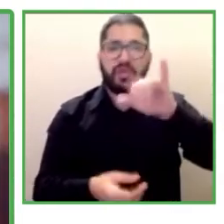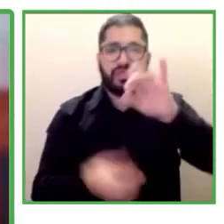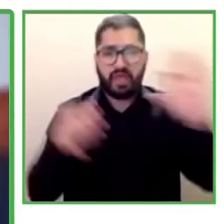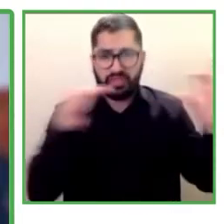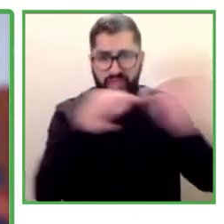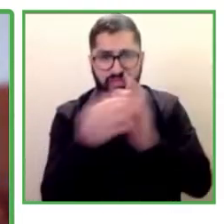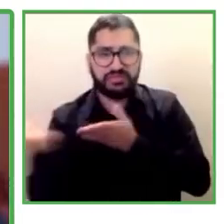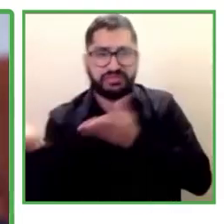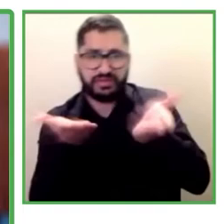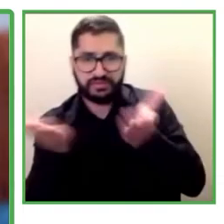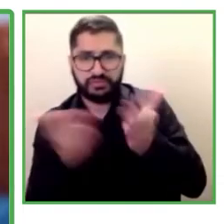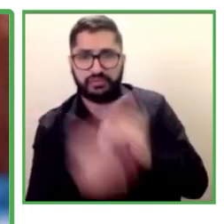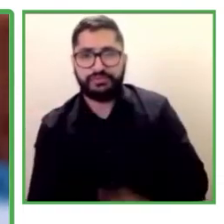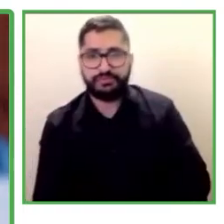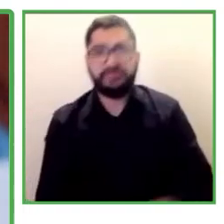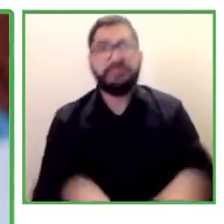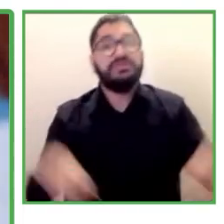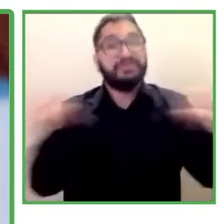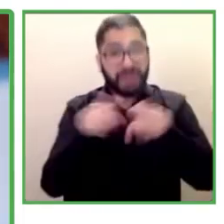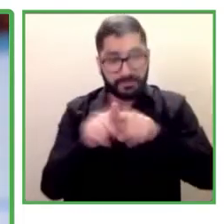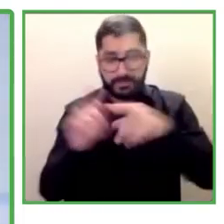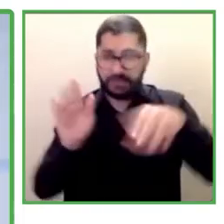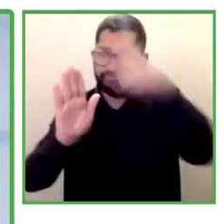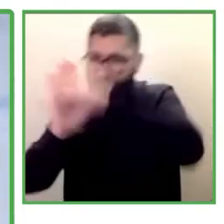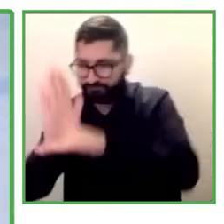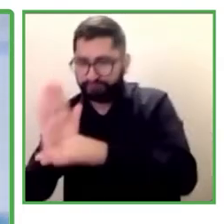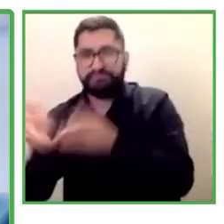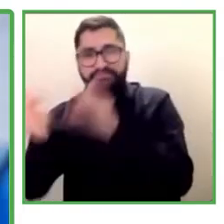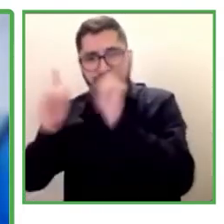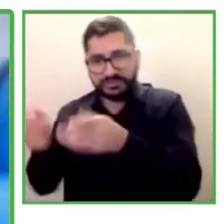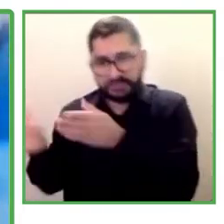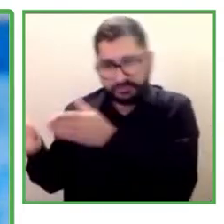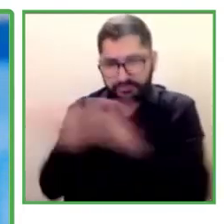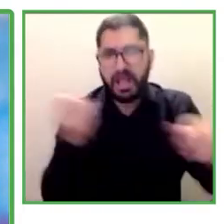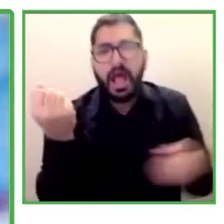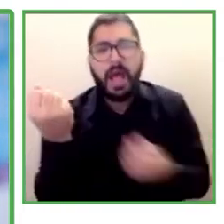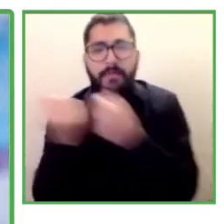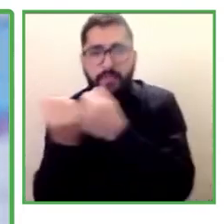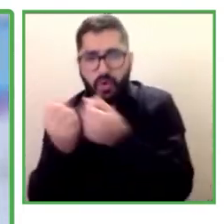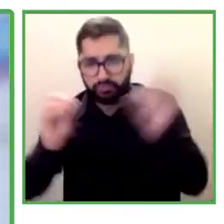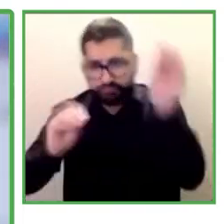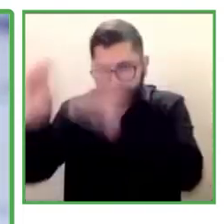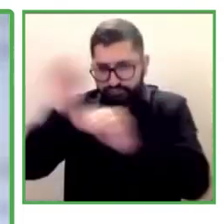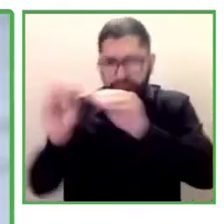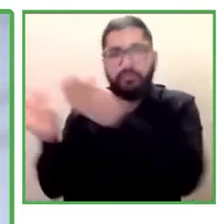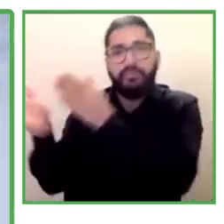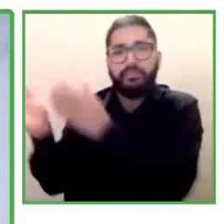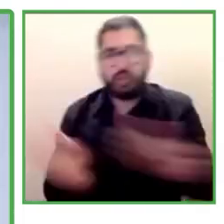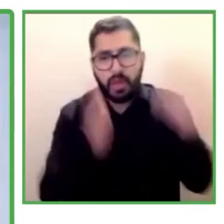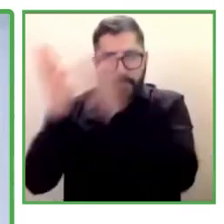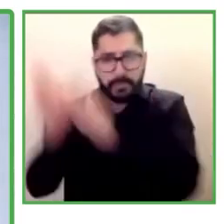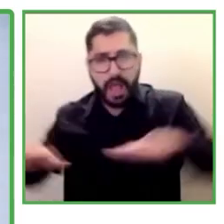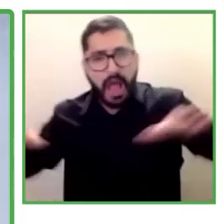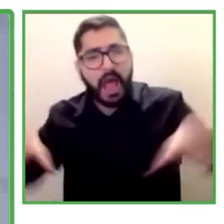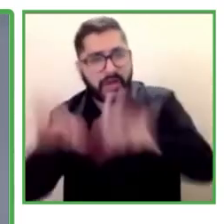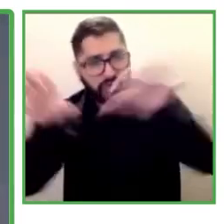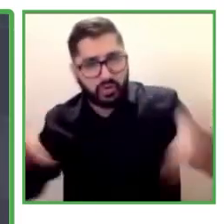entre otras, aportando en el diseño e implementación de sus propios programas y políticas institucionales a favor de la inclusión